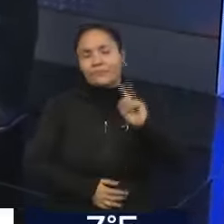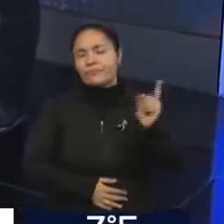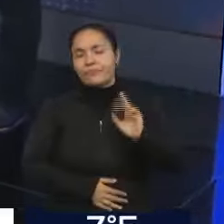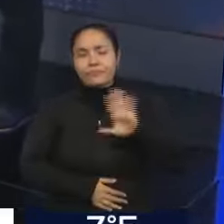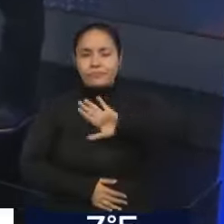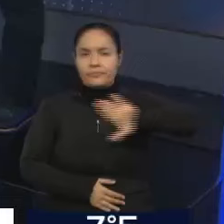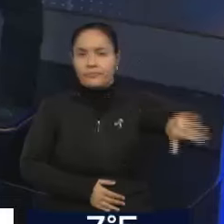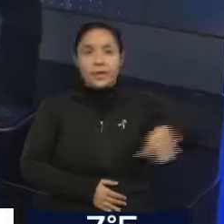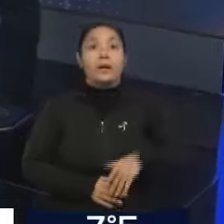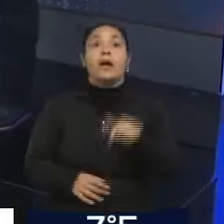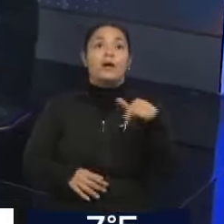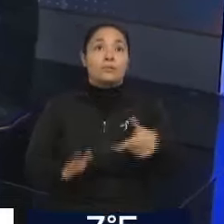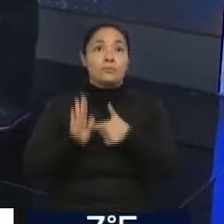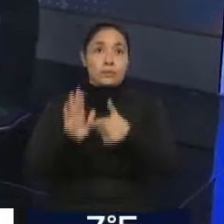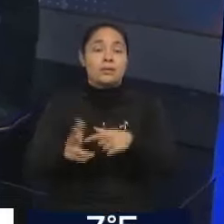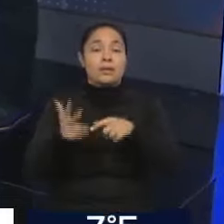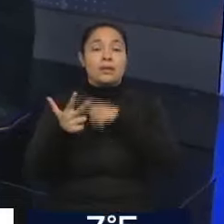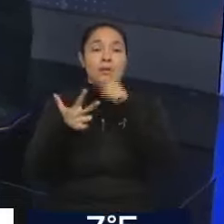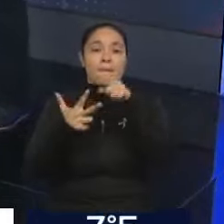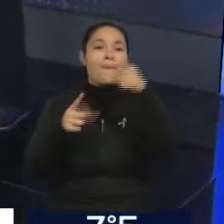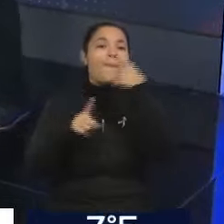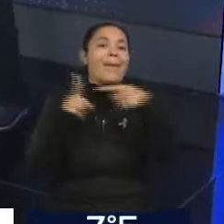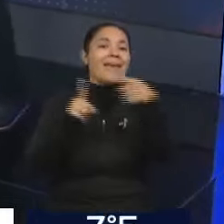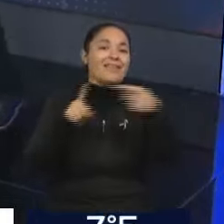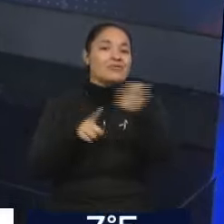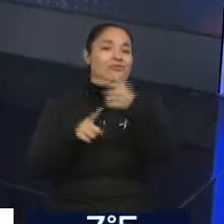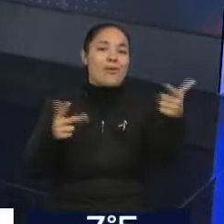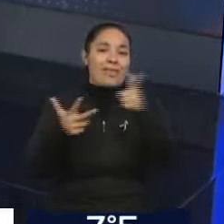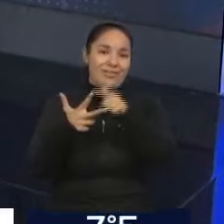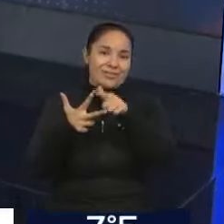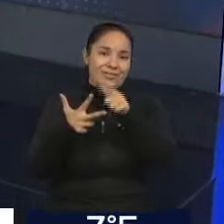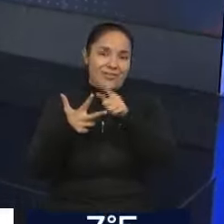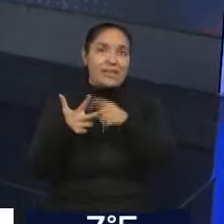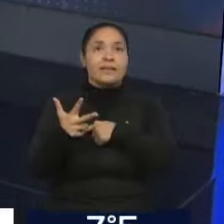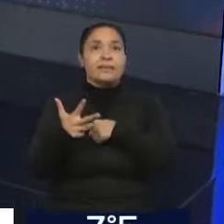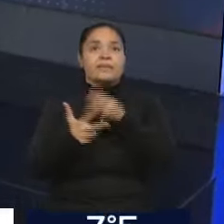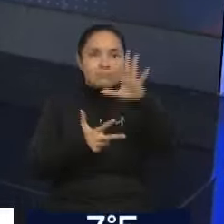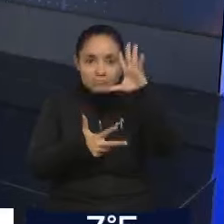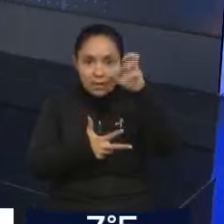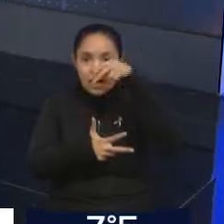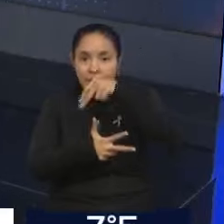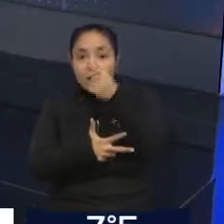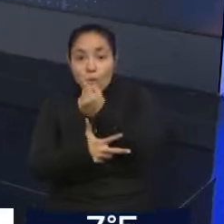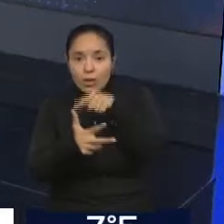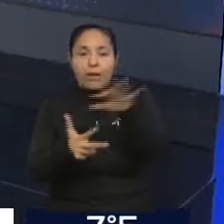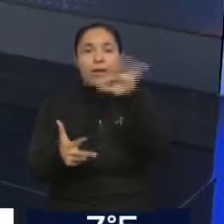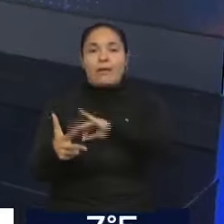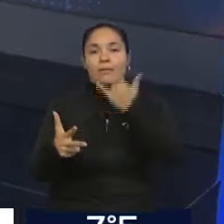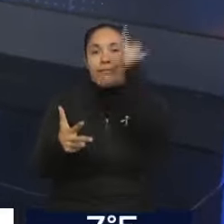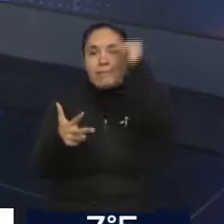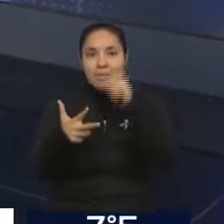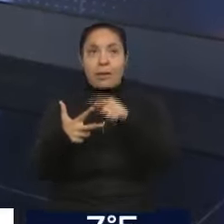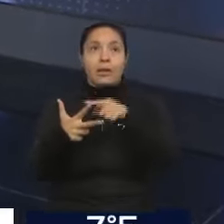por favor. N3, ingresos medios. Aquí hay una disquisición. El N1, acordate, ingresos altos. El